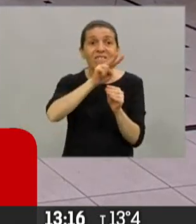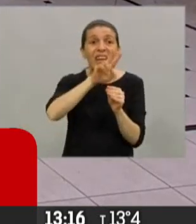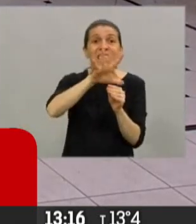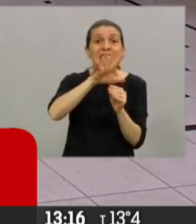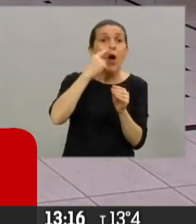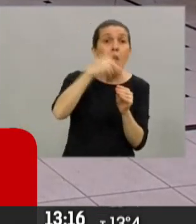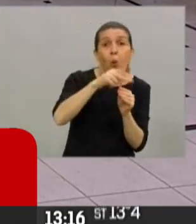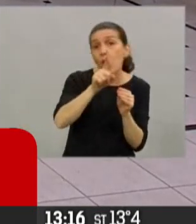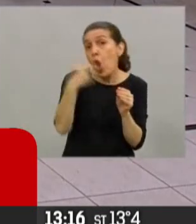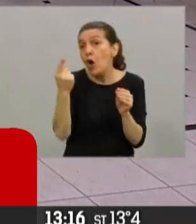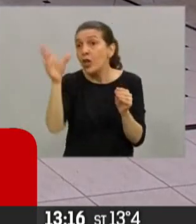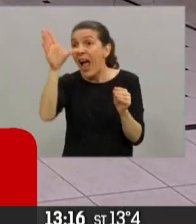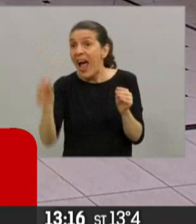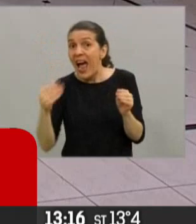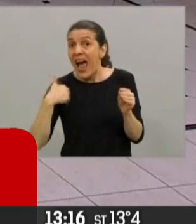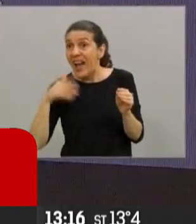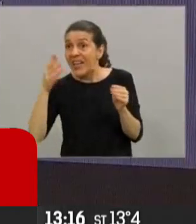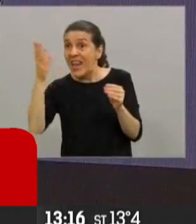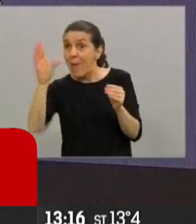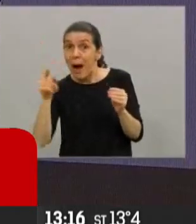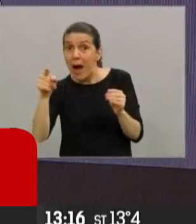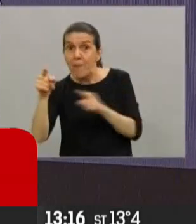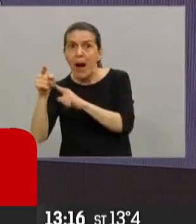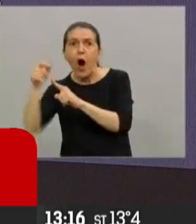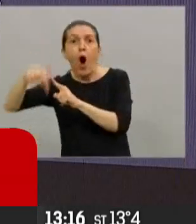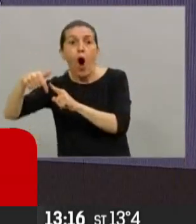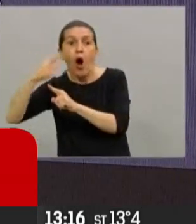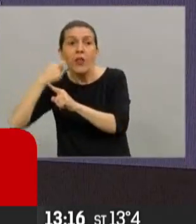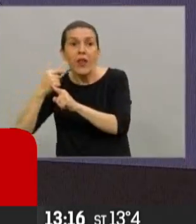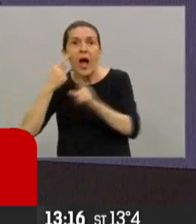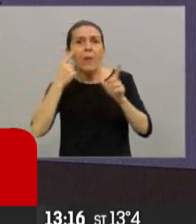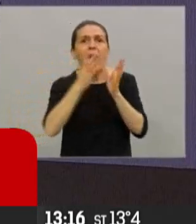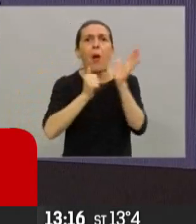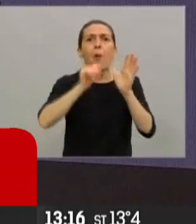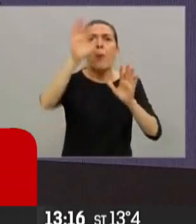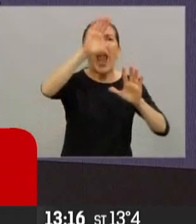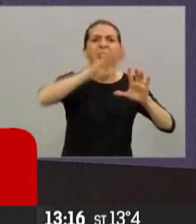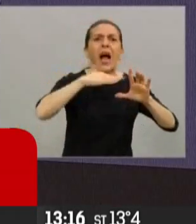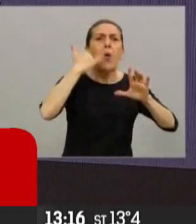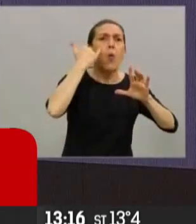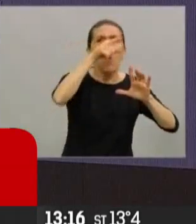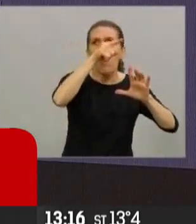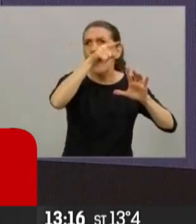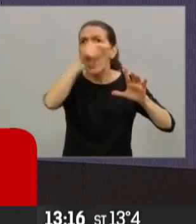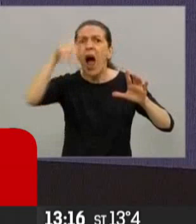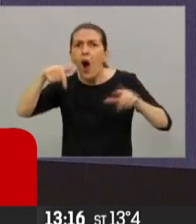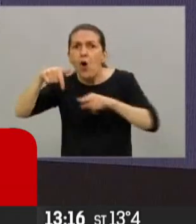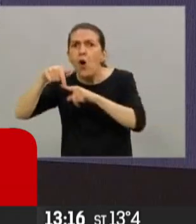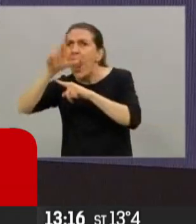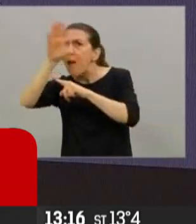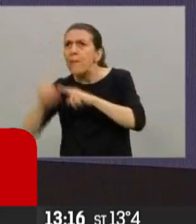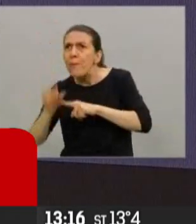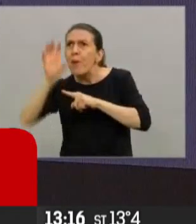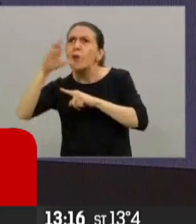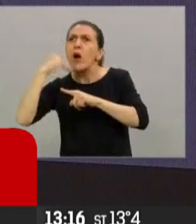esta es la Argentina de hoy. Y que en la Argentina de hoy zonas que están bastante más blancas como Jujuy, hoy están muy anaranjadas.